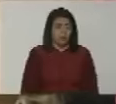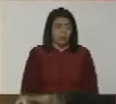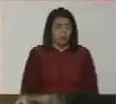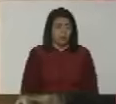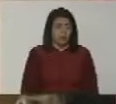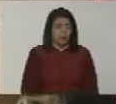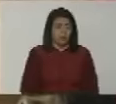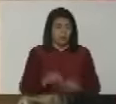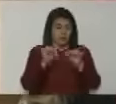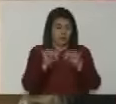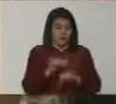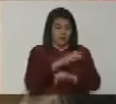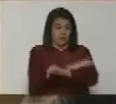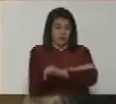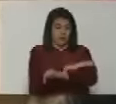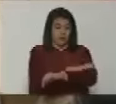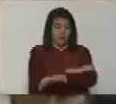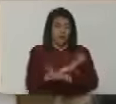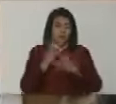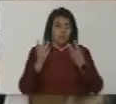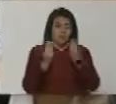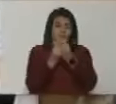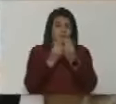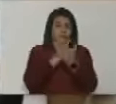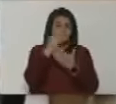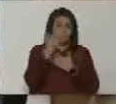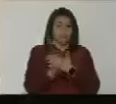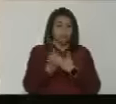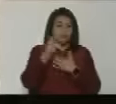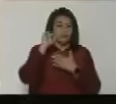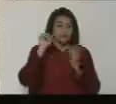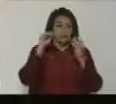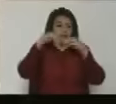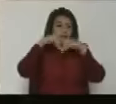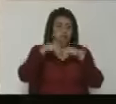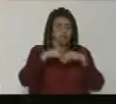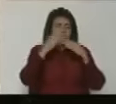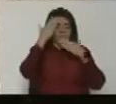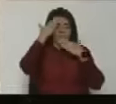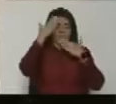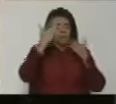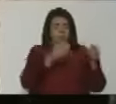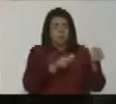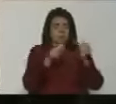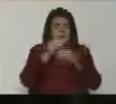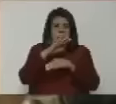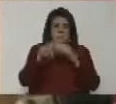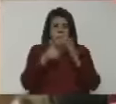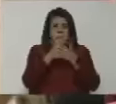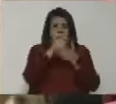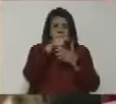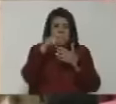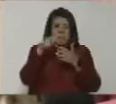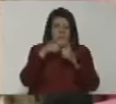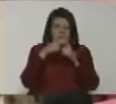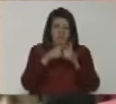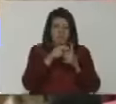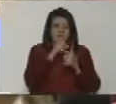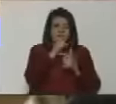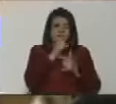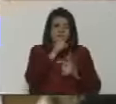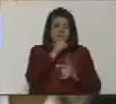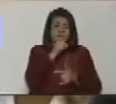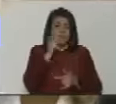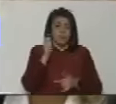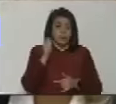mayores. Desde esta oposición acompañamos el proyecto de acuerdo, enviamos un saludo a todas aquellas personas